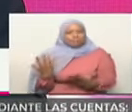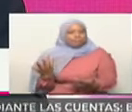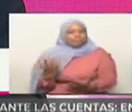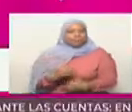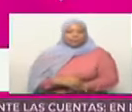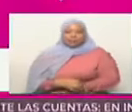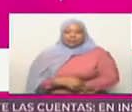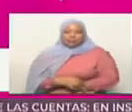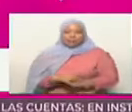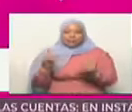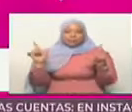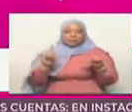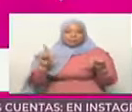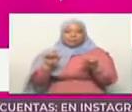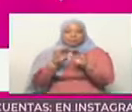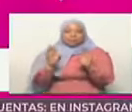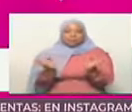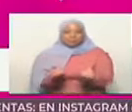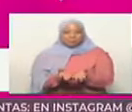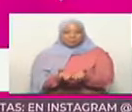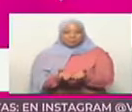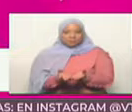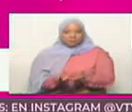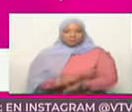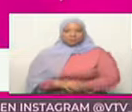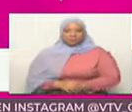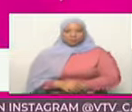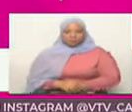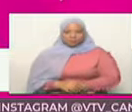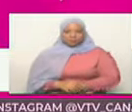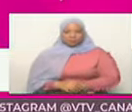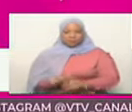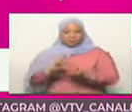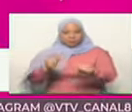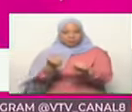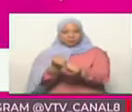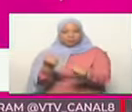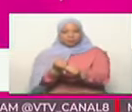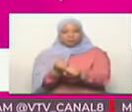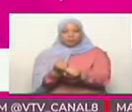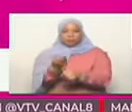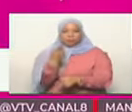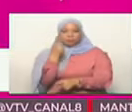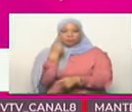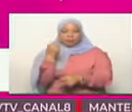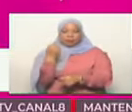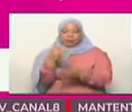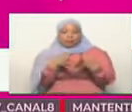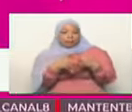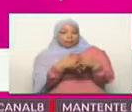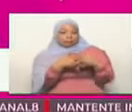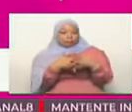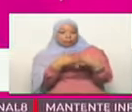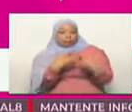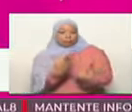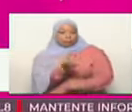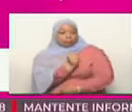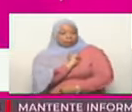La sorpresa mundial. Se arrancaron de los cabellos en el norte.